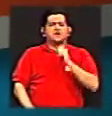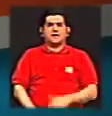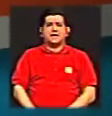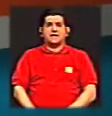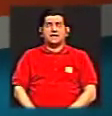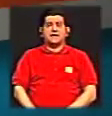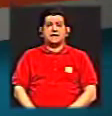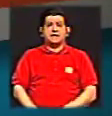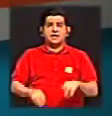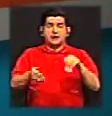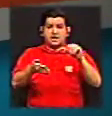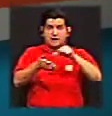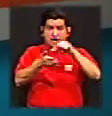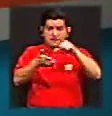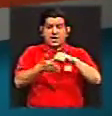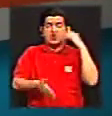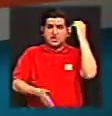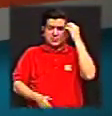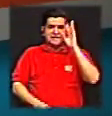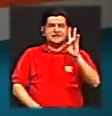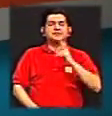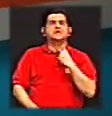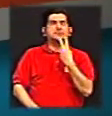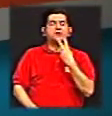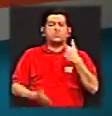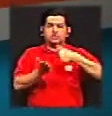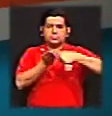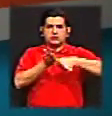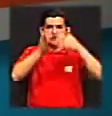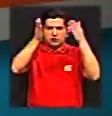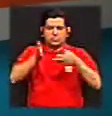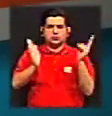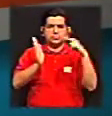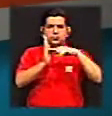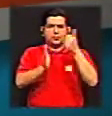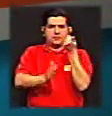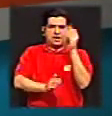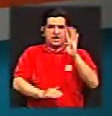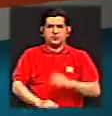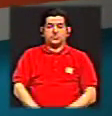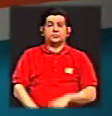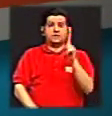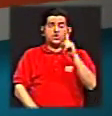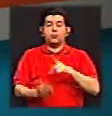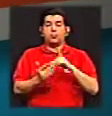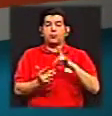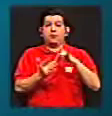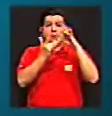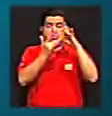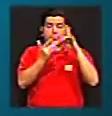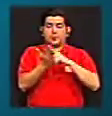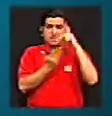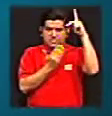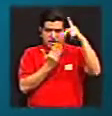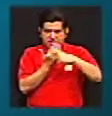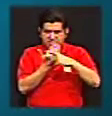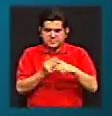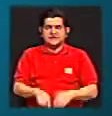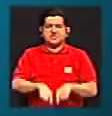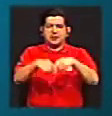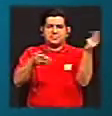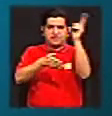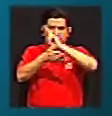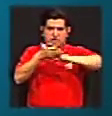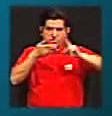páginas de opinión, 7 voces acerca de las elecciones 2014, en un especial electoral del Semanario